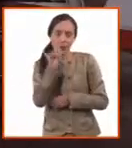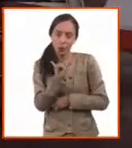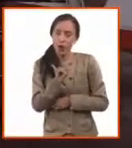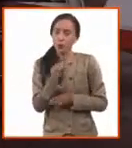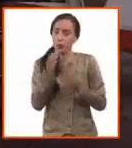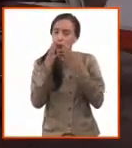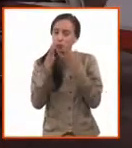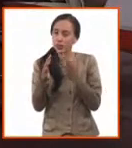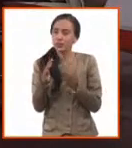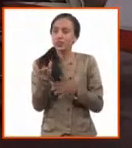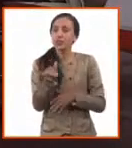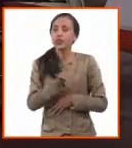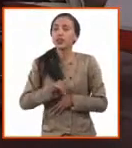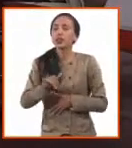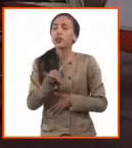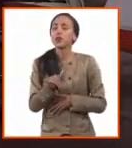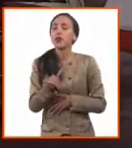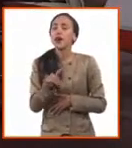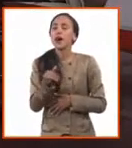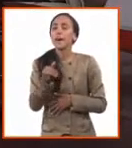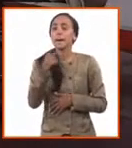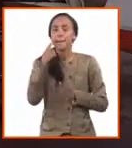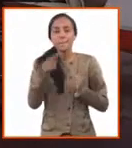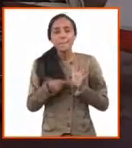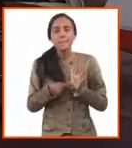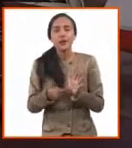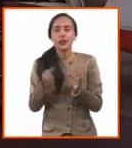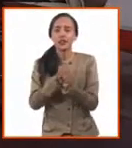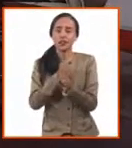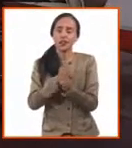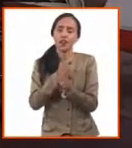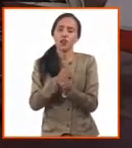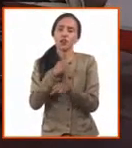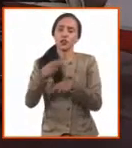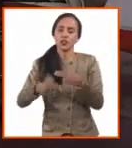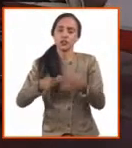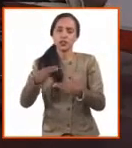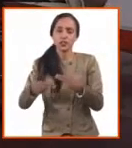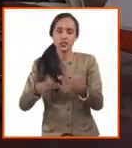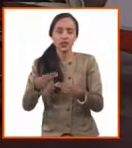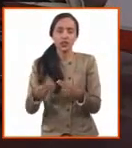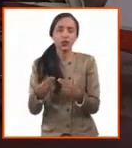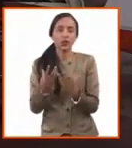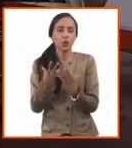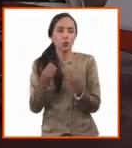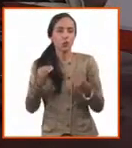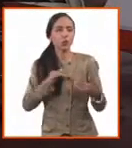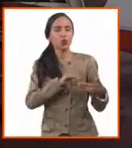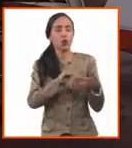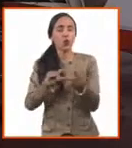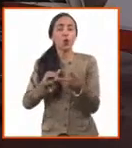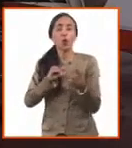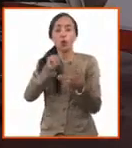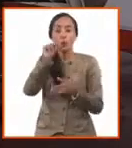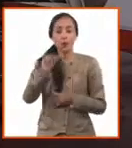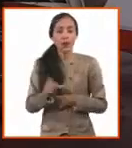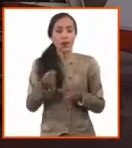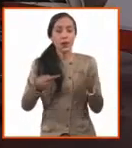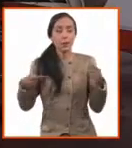y sobre todo visibilizar lo que ya se está haciendo por muchas compañeras fundamentalmente